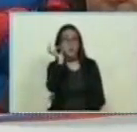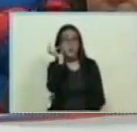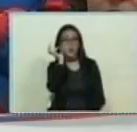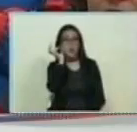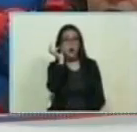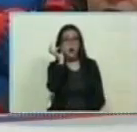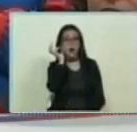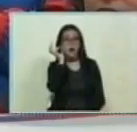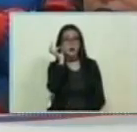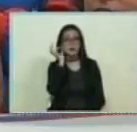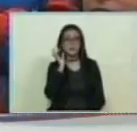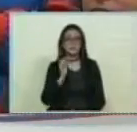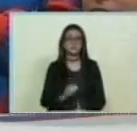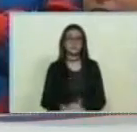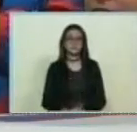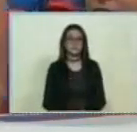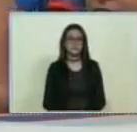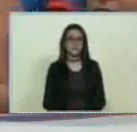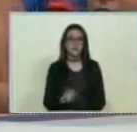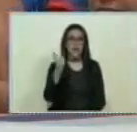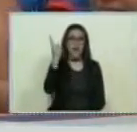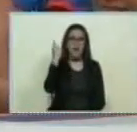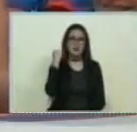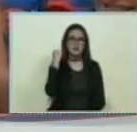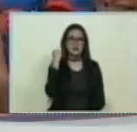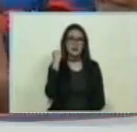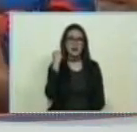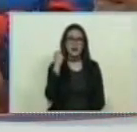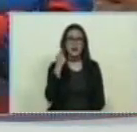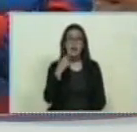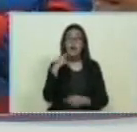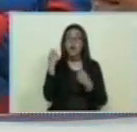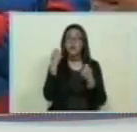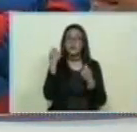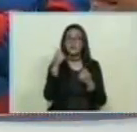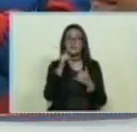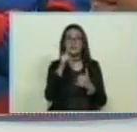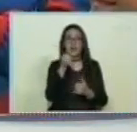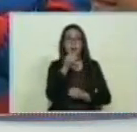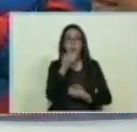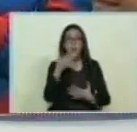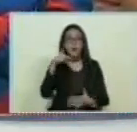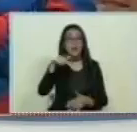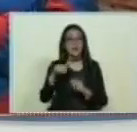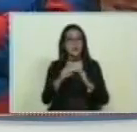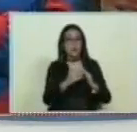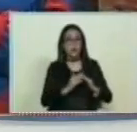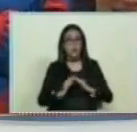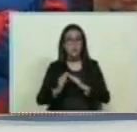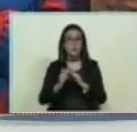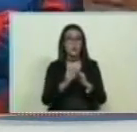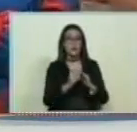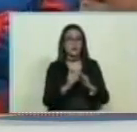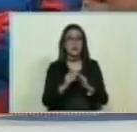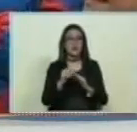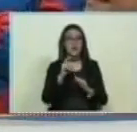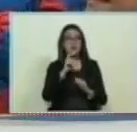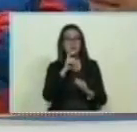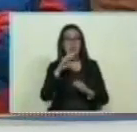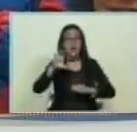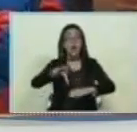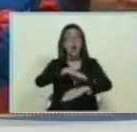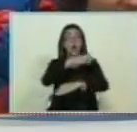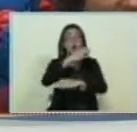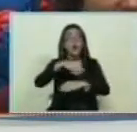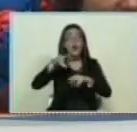está organizando. Ayer recibimos una grata noticia aquí en la comunidad, en este sector. Nos recibió la coral de